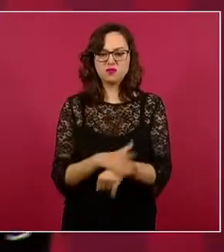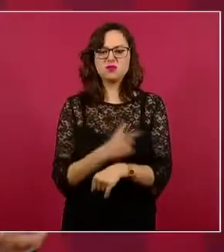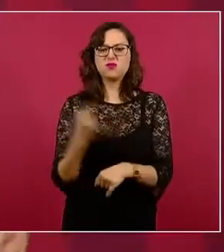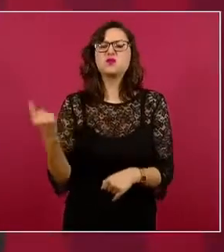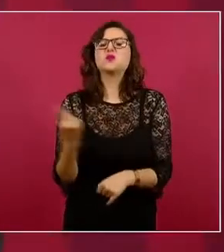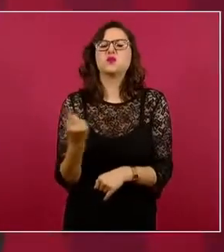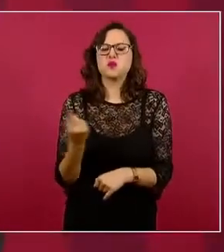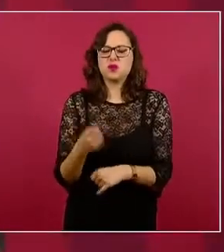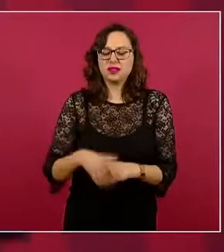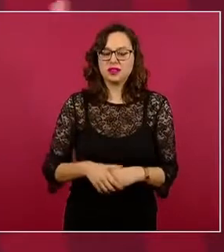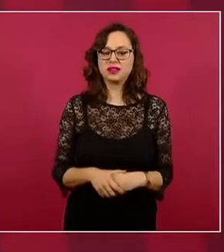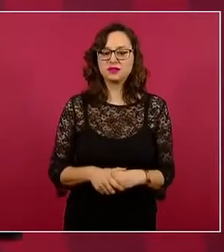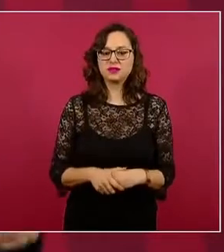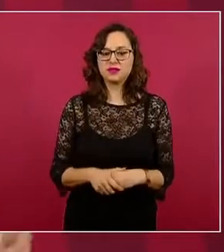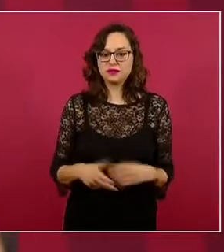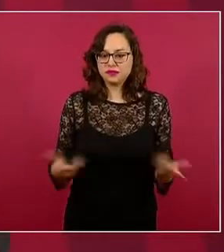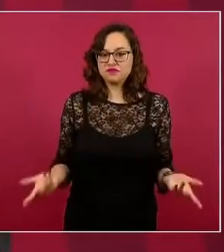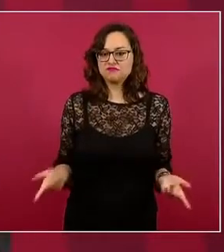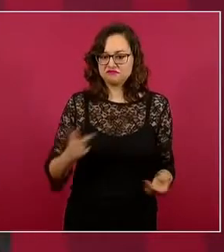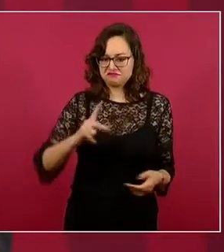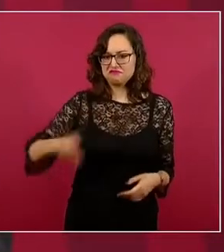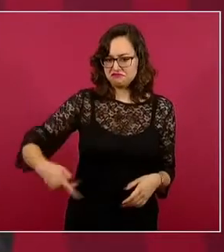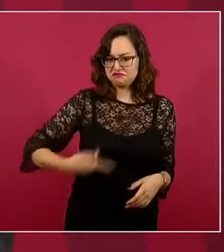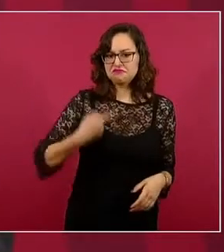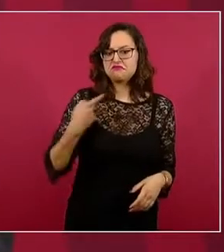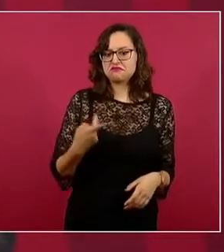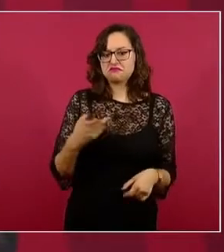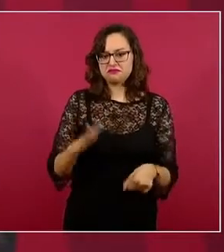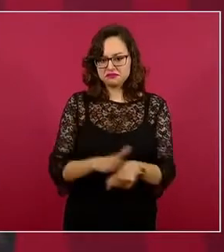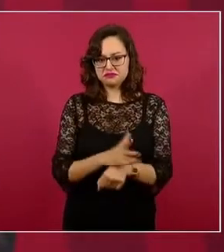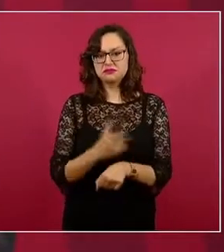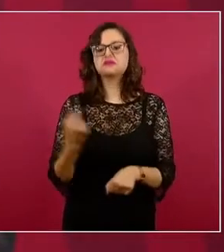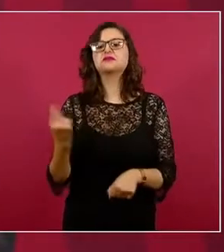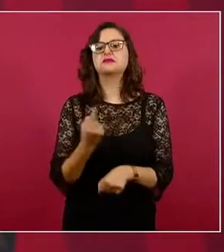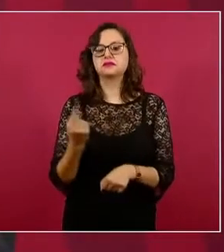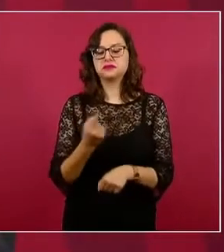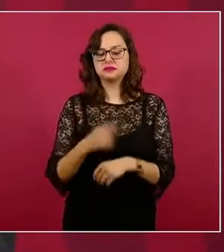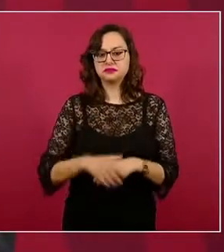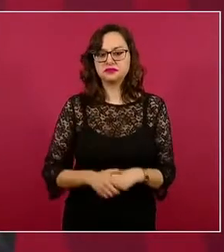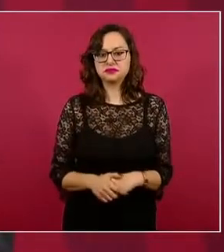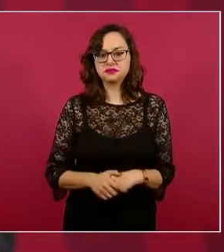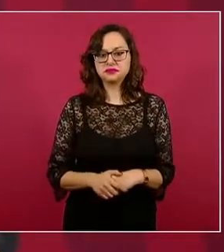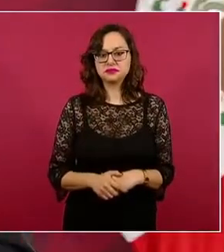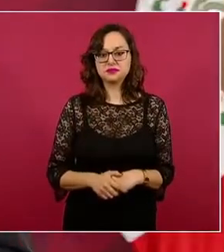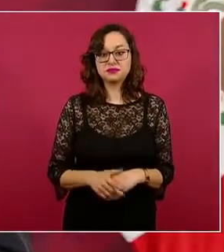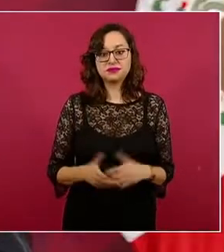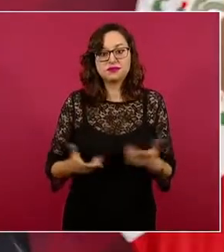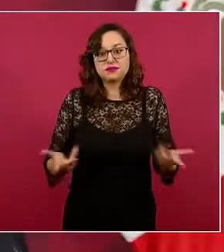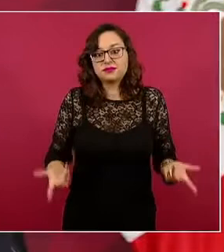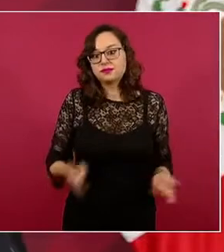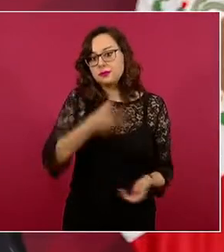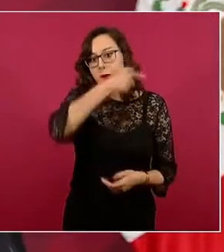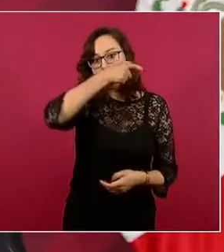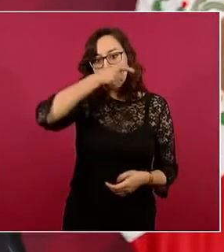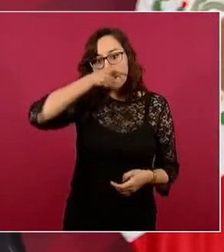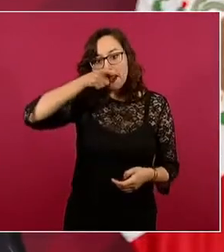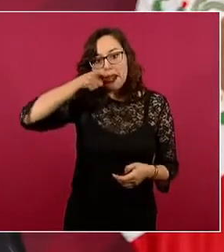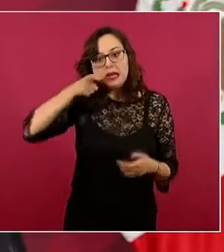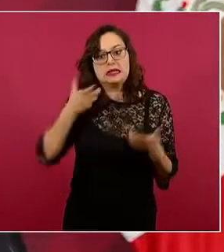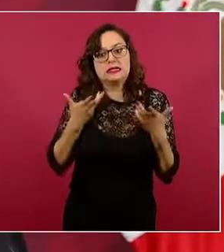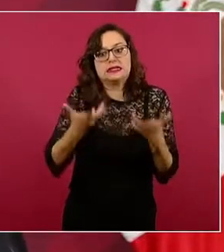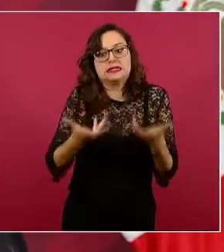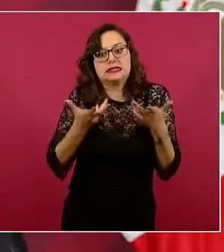Me preguntas, ¿no? Esta actitud, en este caso, por la ambición,